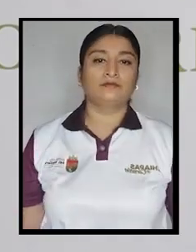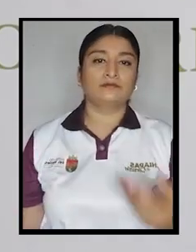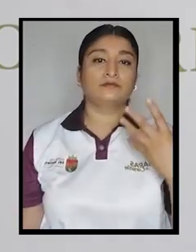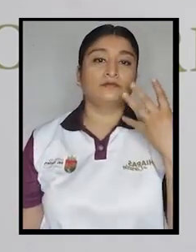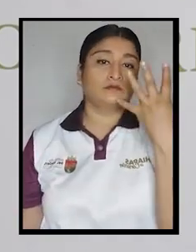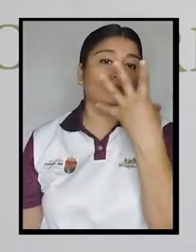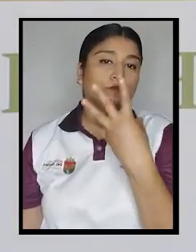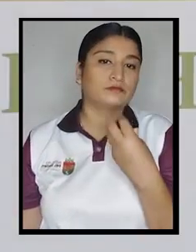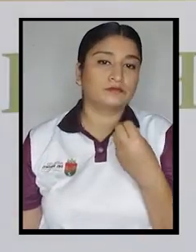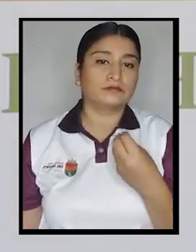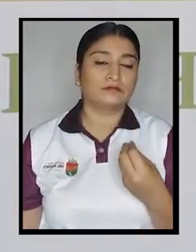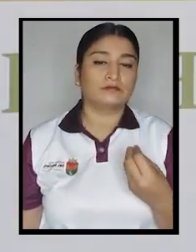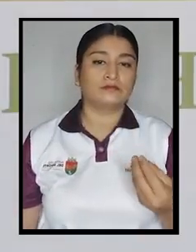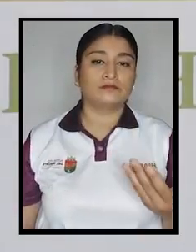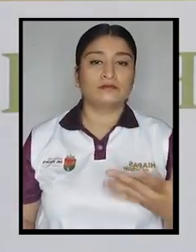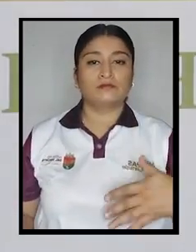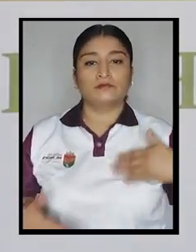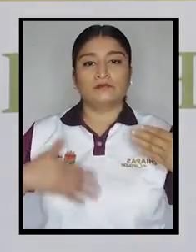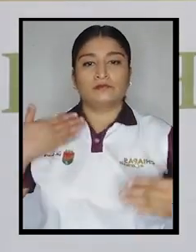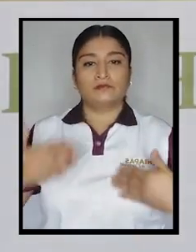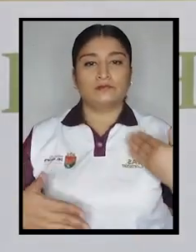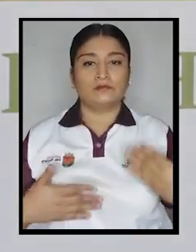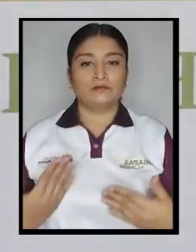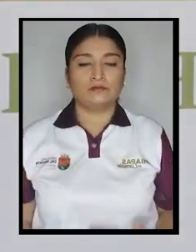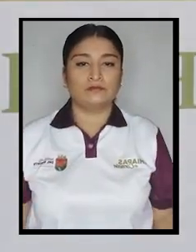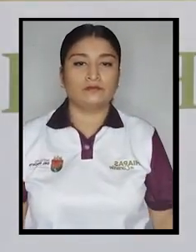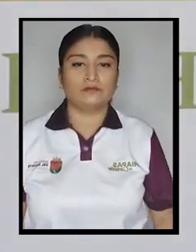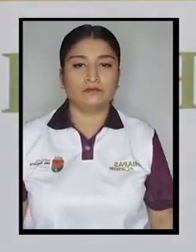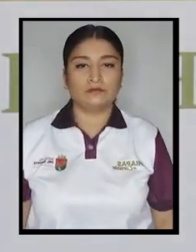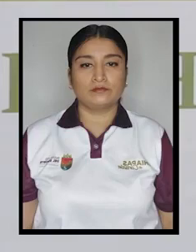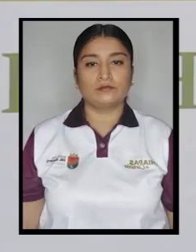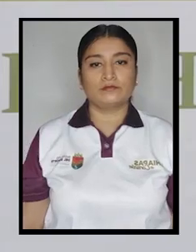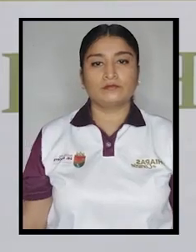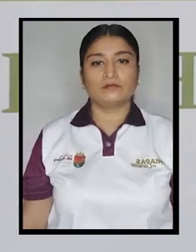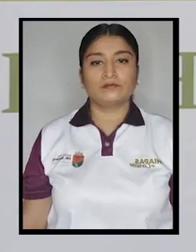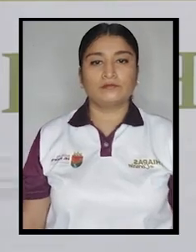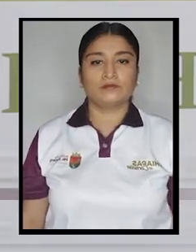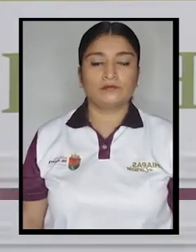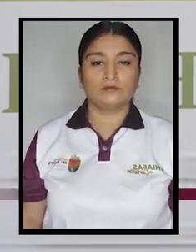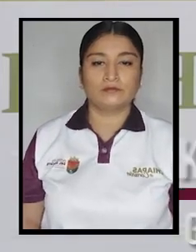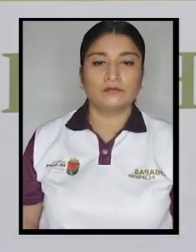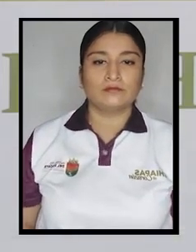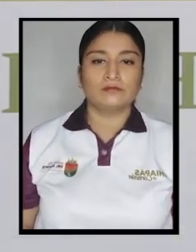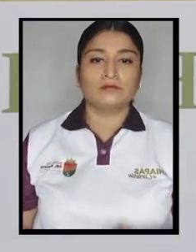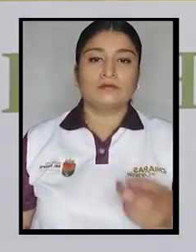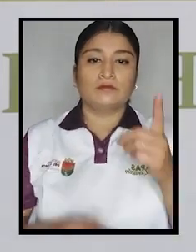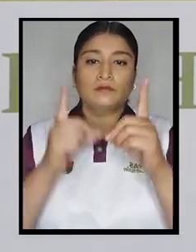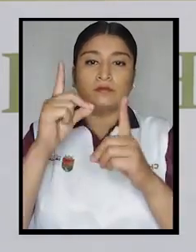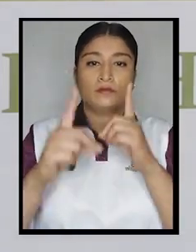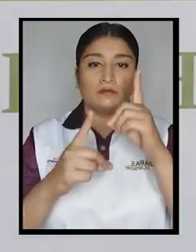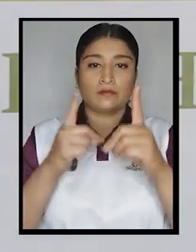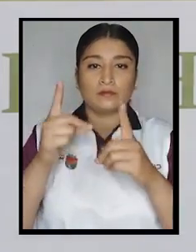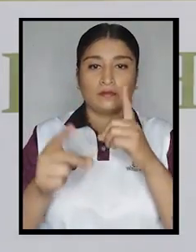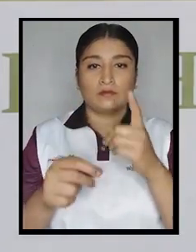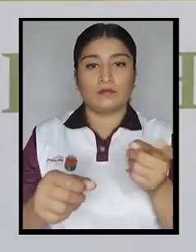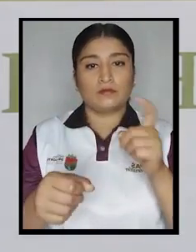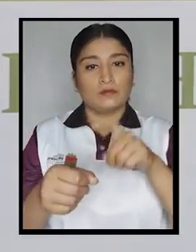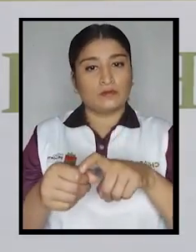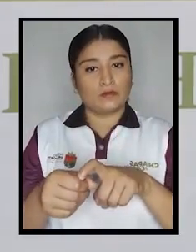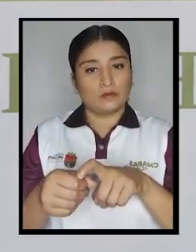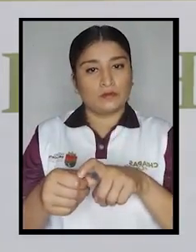que es lucha olímpica. Ay, realmente me parece que es algo que está bastante bien, ya que de cierta forma sí